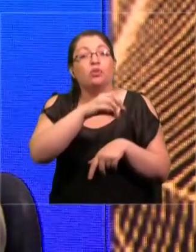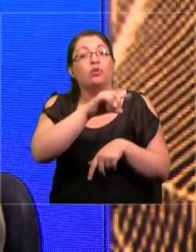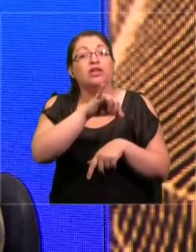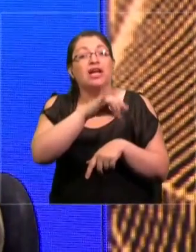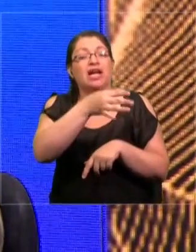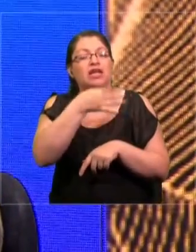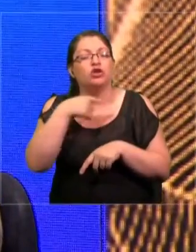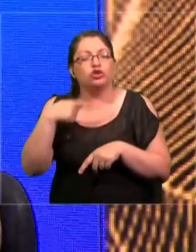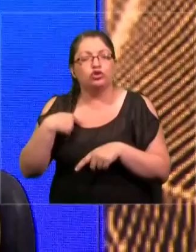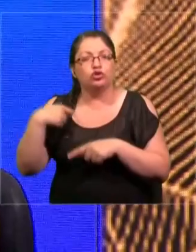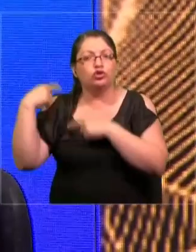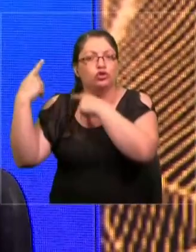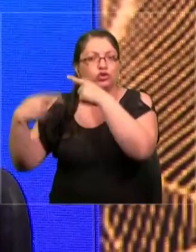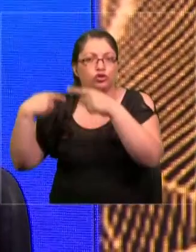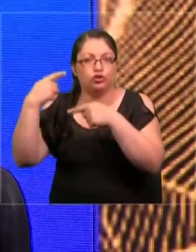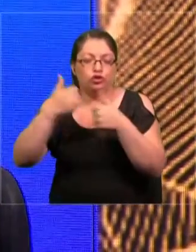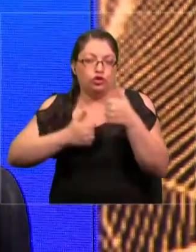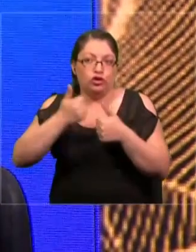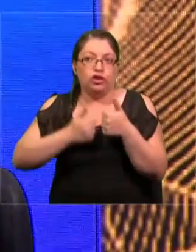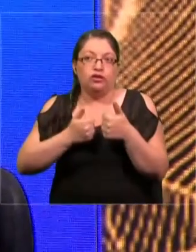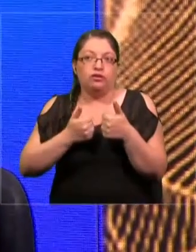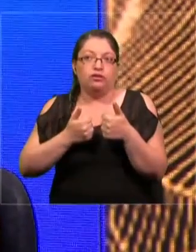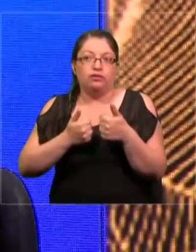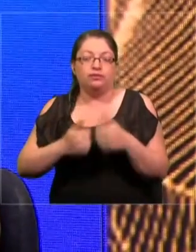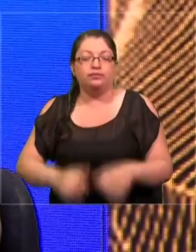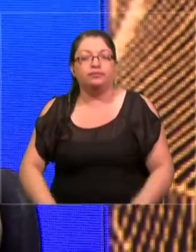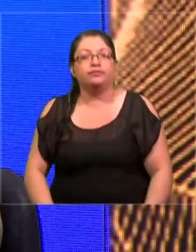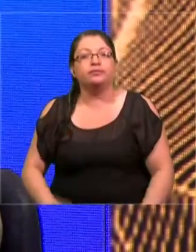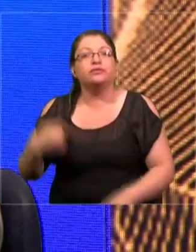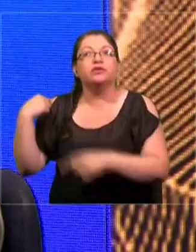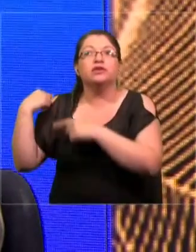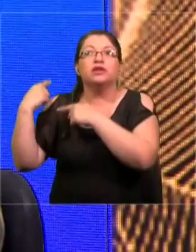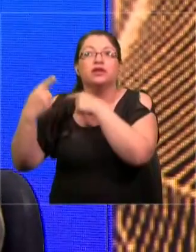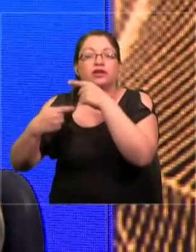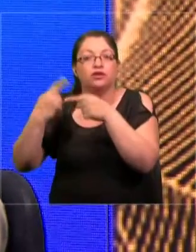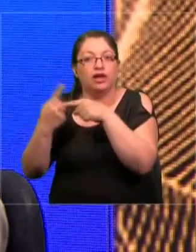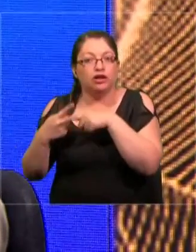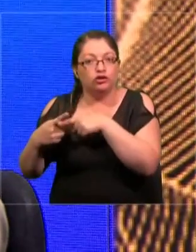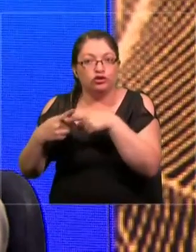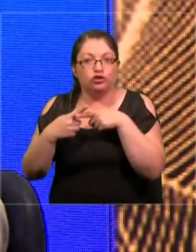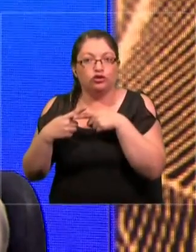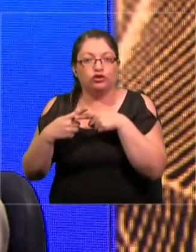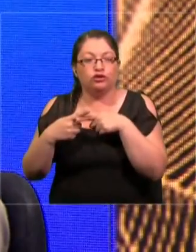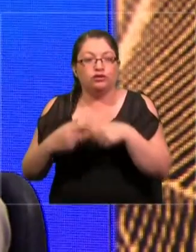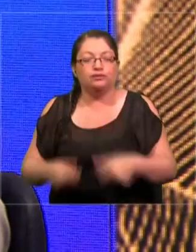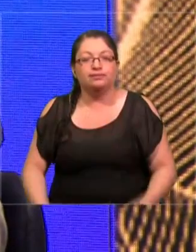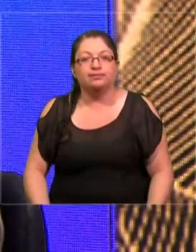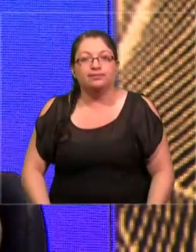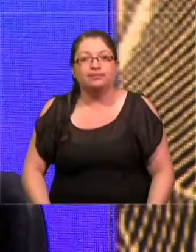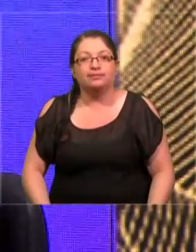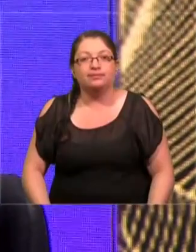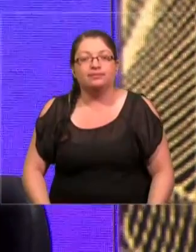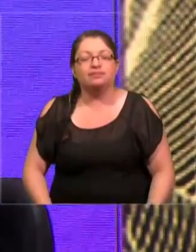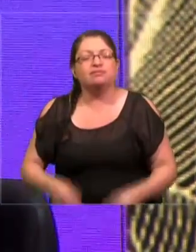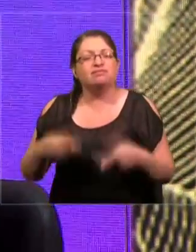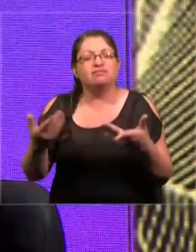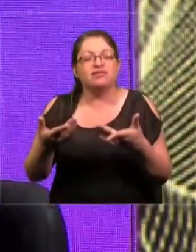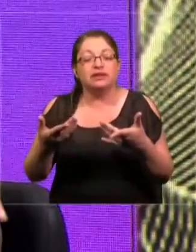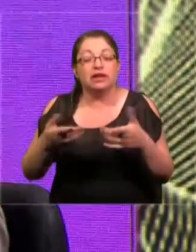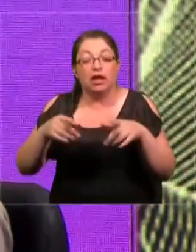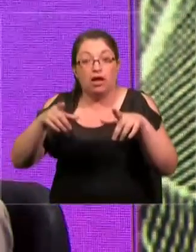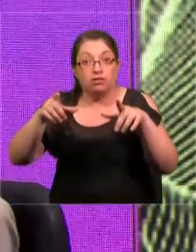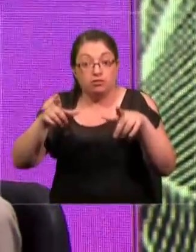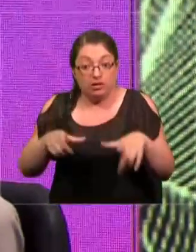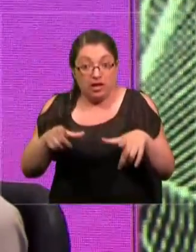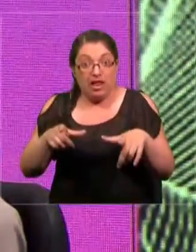historiador con apellido, historiador social, una disciplina dentro de la vieja